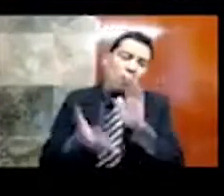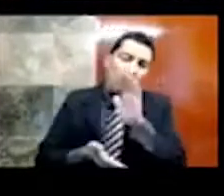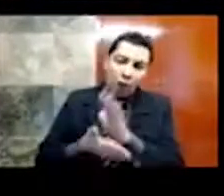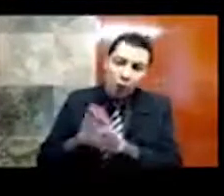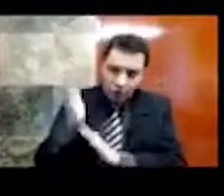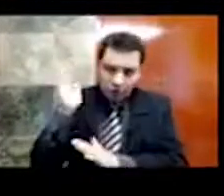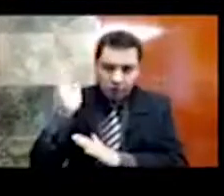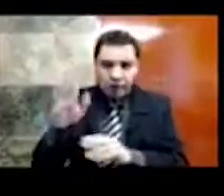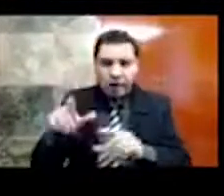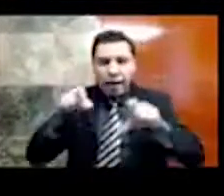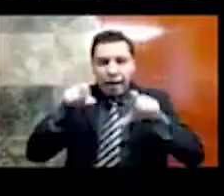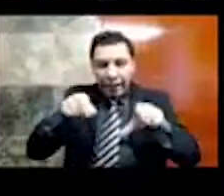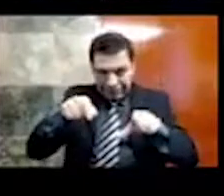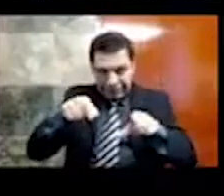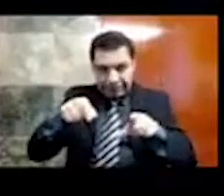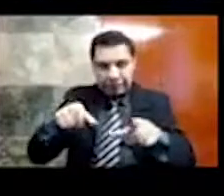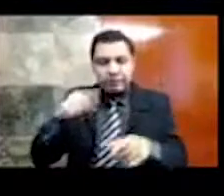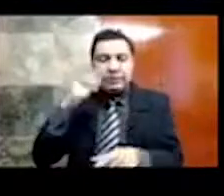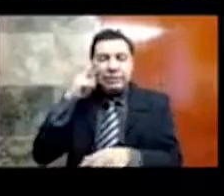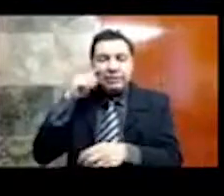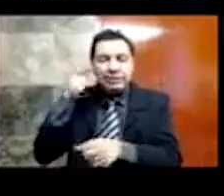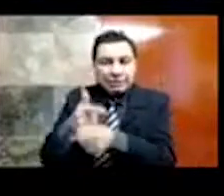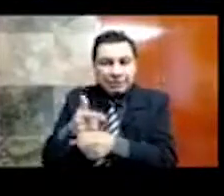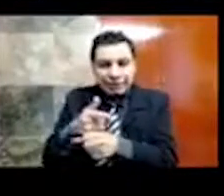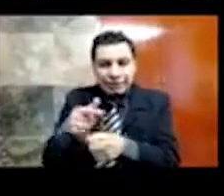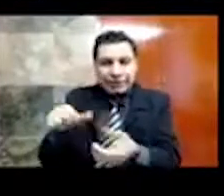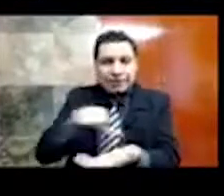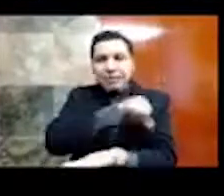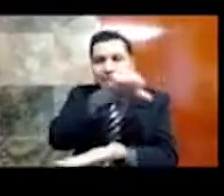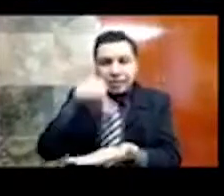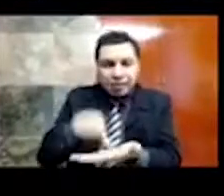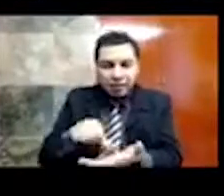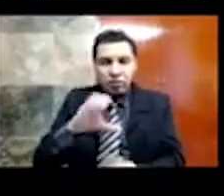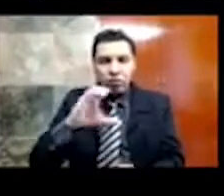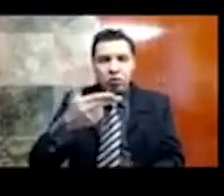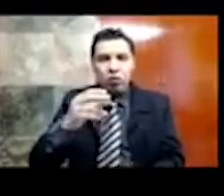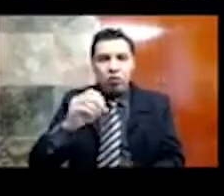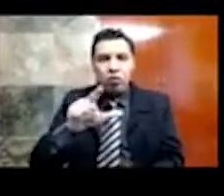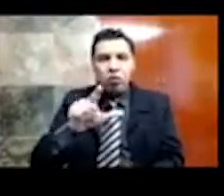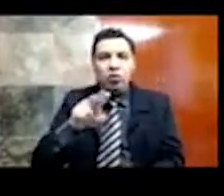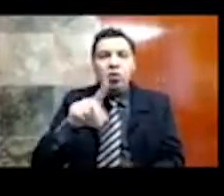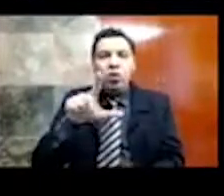de Cholula, con la nueva pirámide, que ya no tiene que ver nada con el cerro.